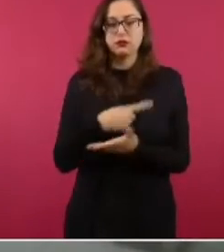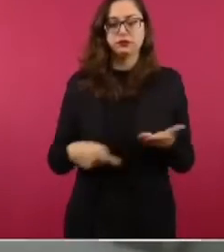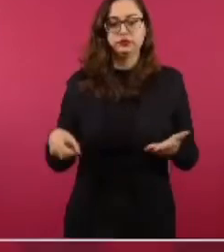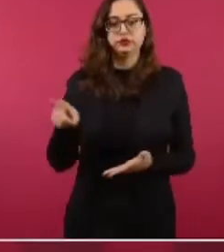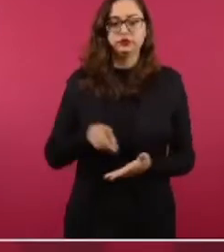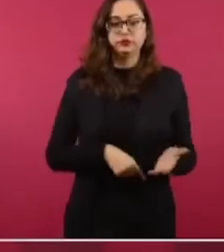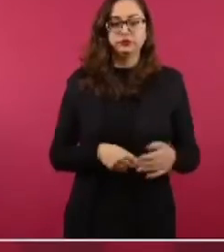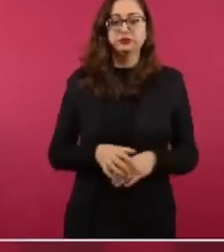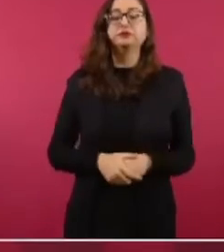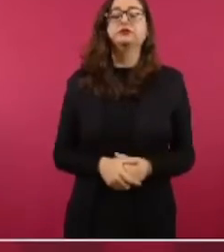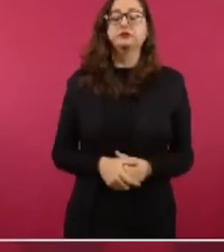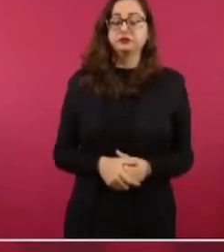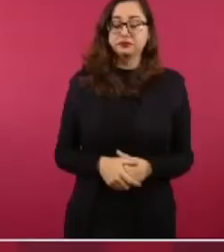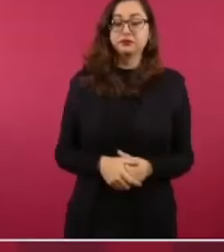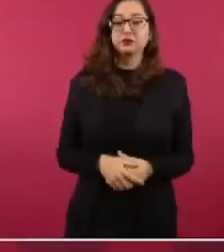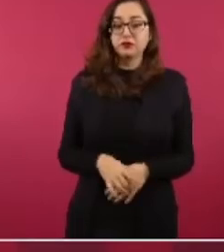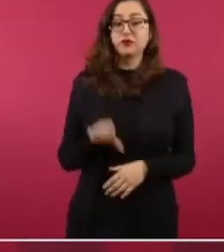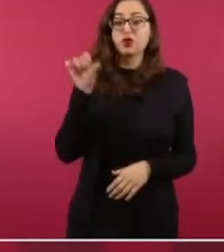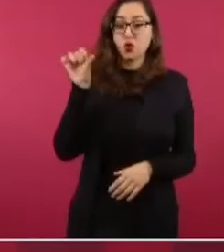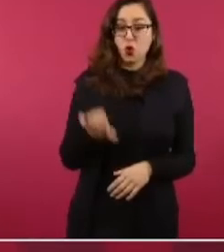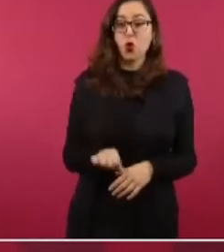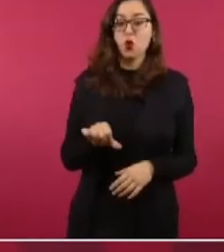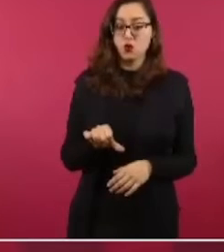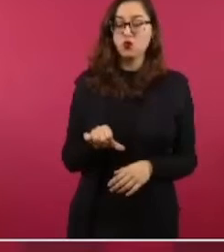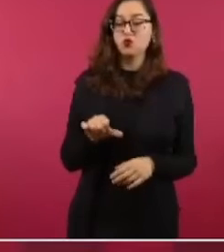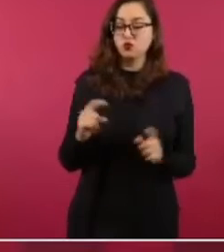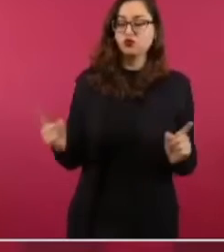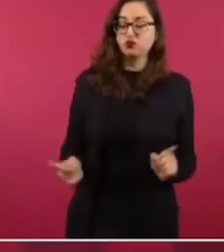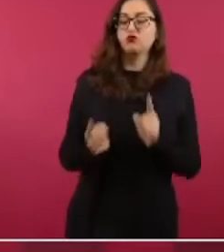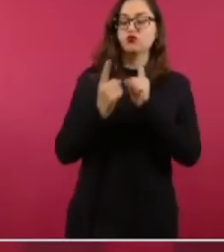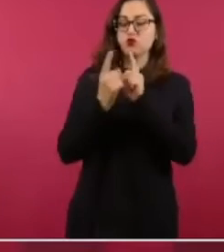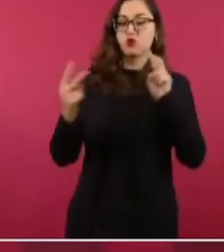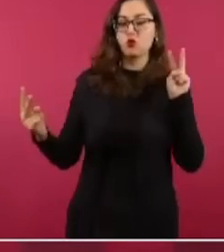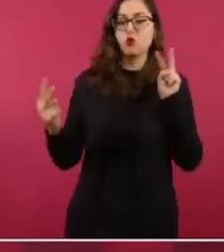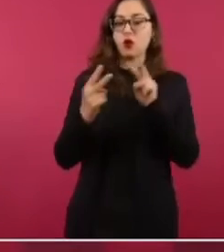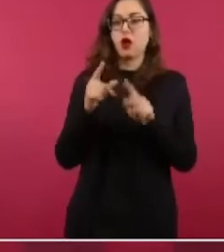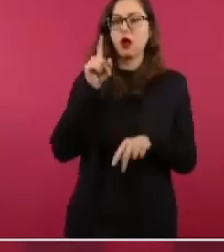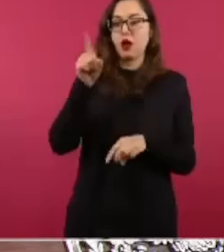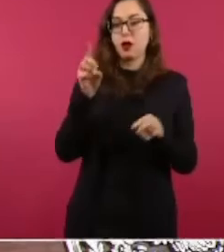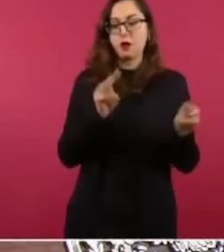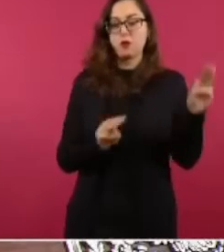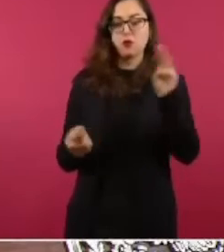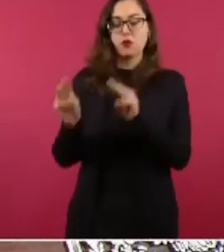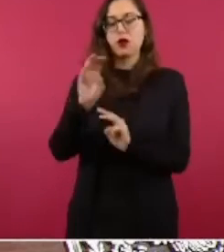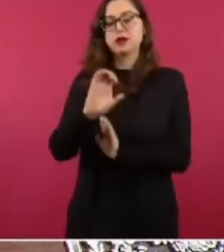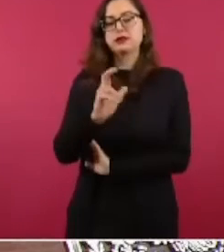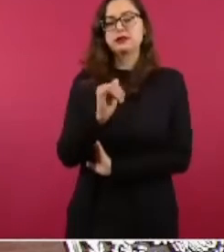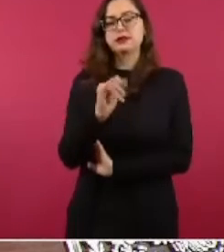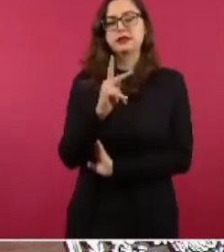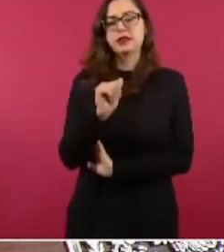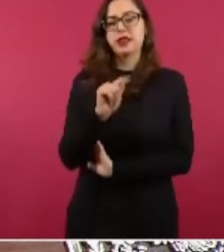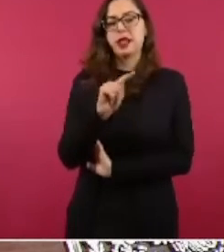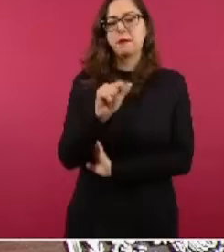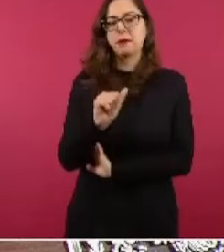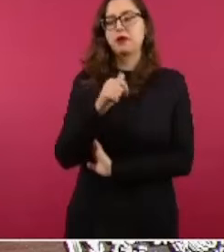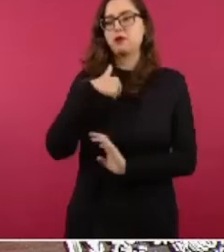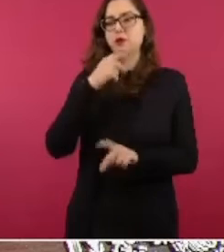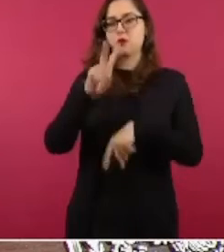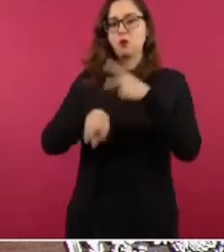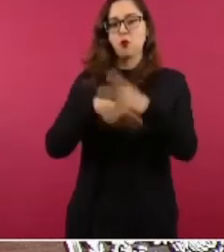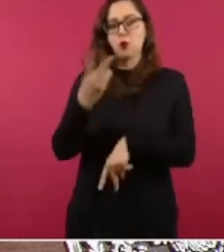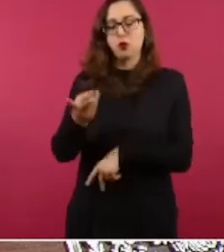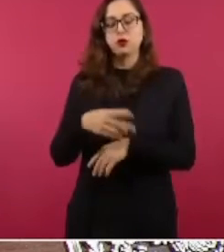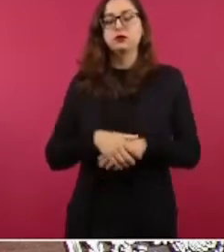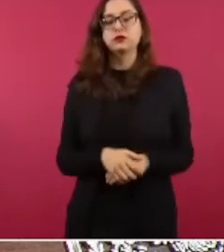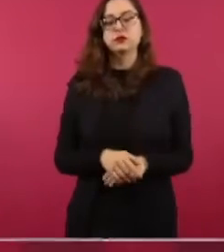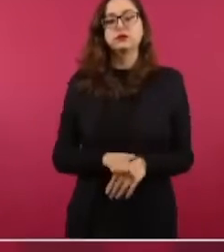porque voy a la montaña y vamos a estar en Chilapa y luego